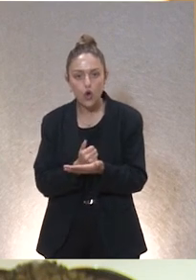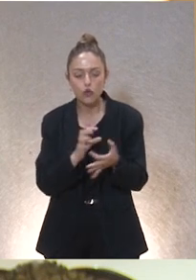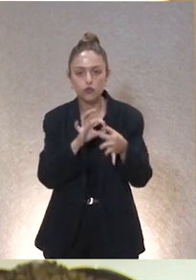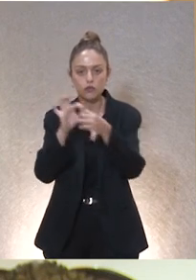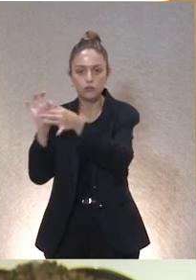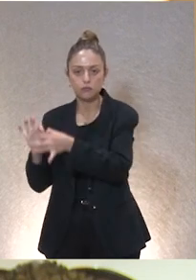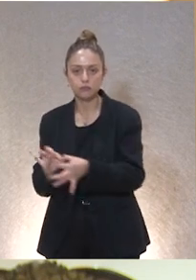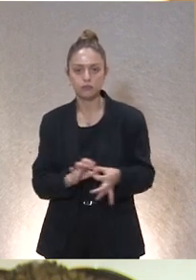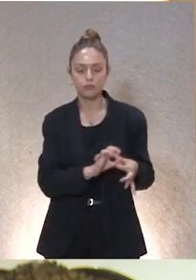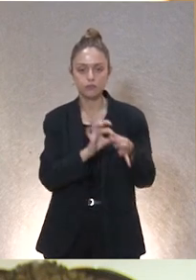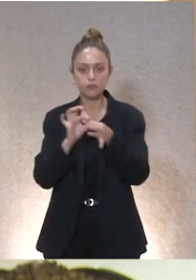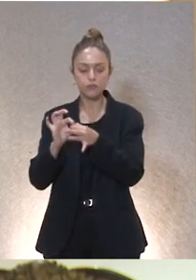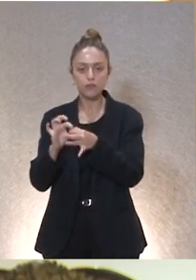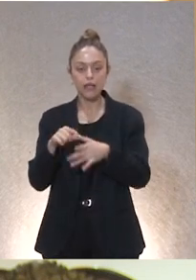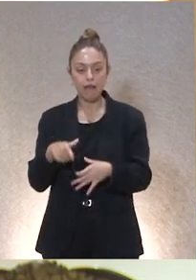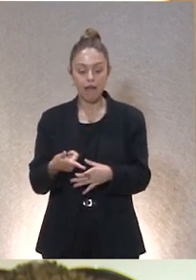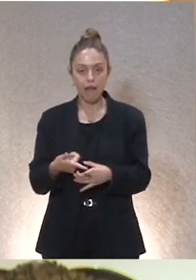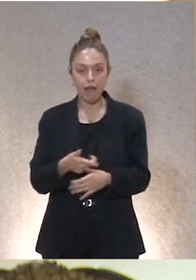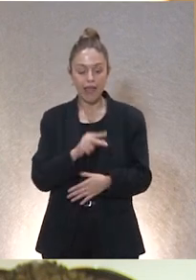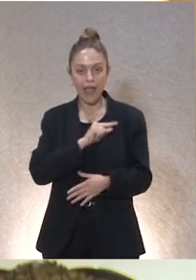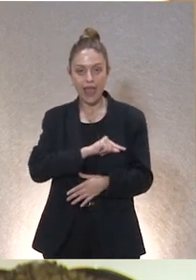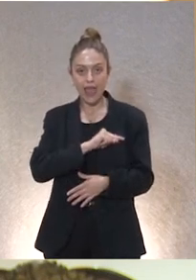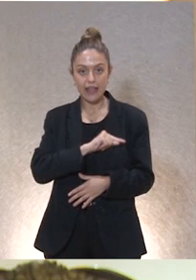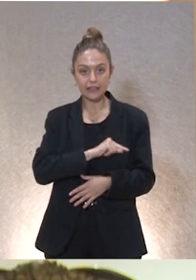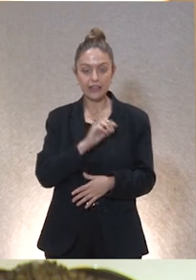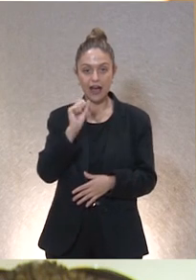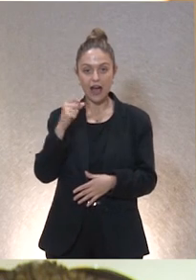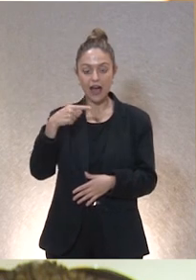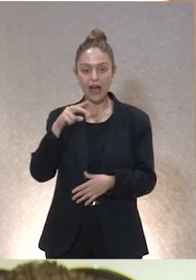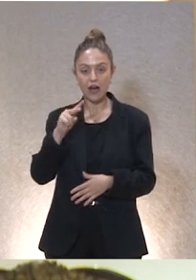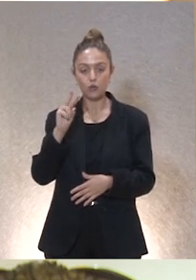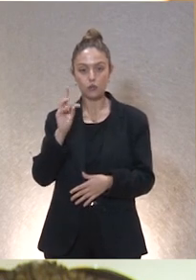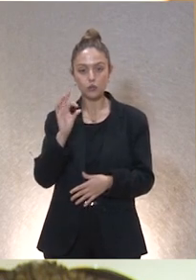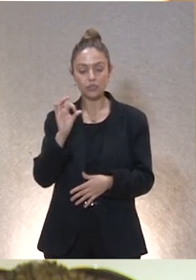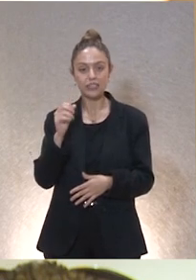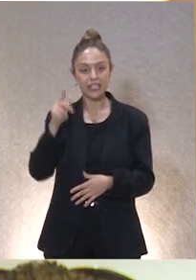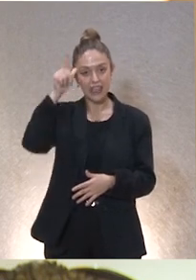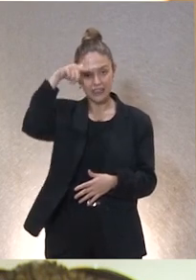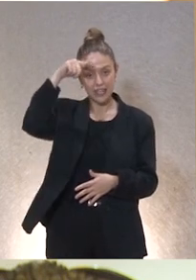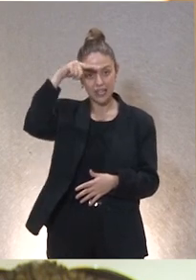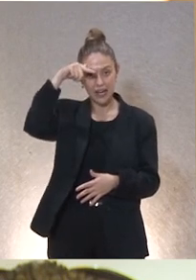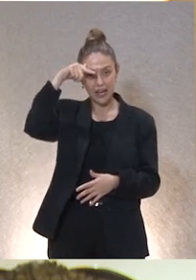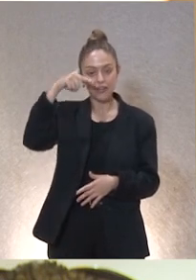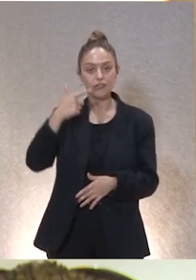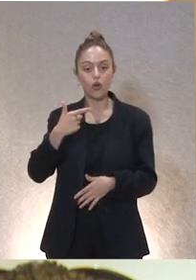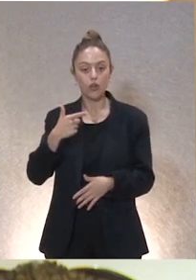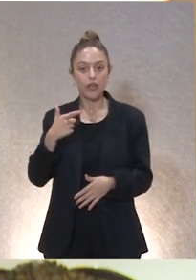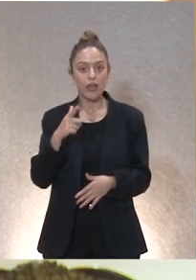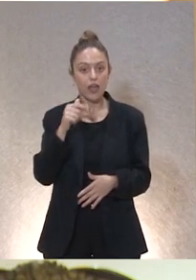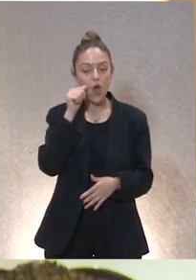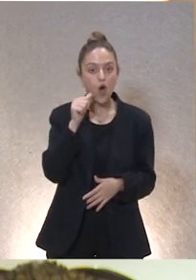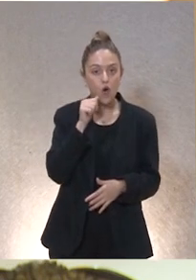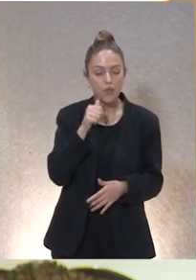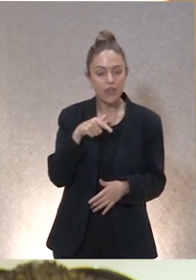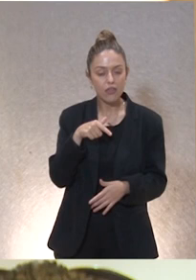entrelazados la ética lo decía también Agustín y lo decía el decano de la facultad de derecho de Oviedo